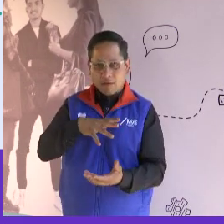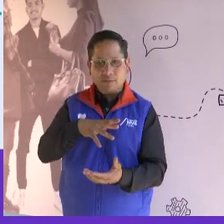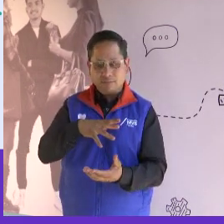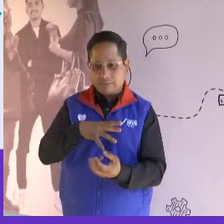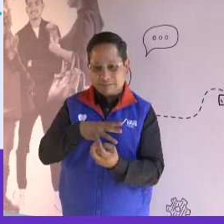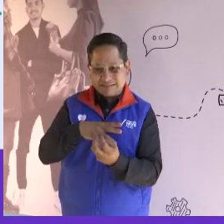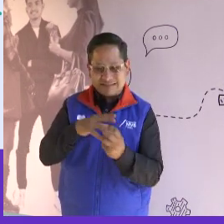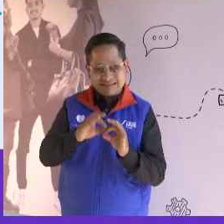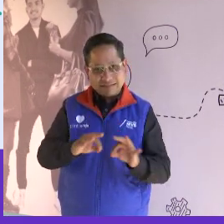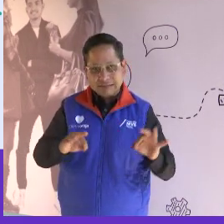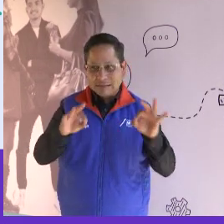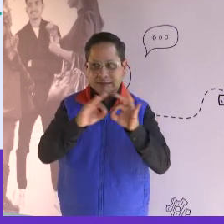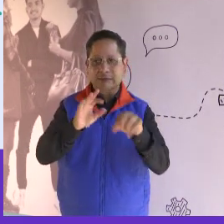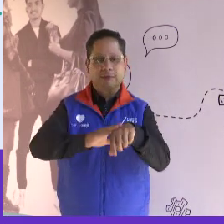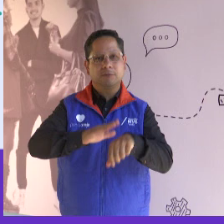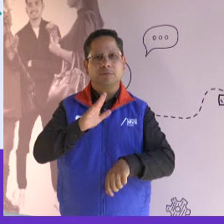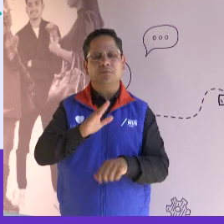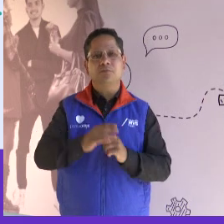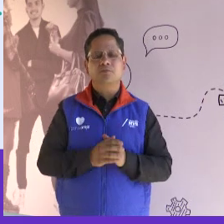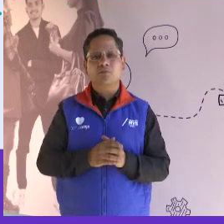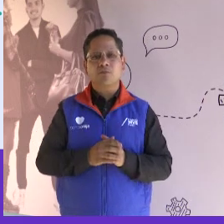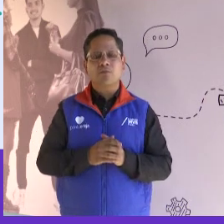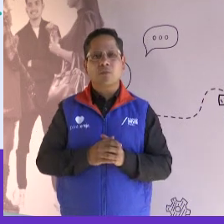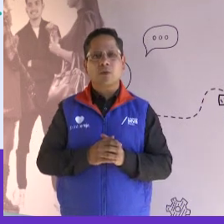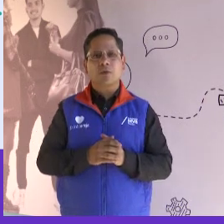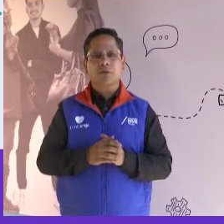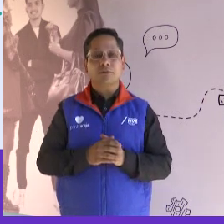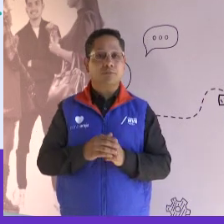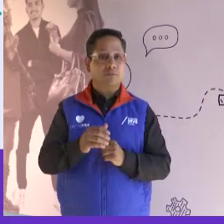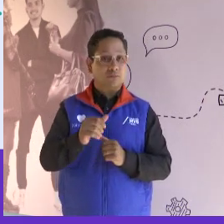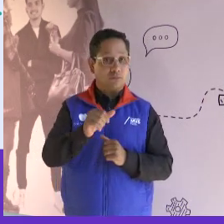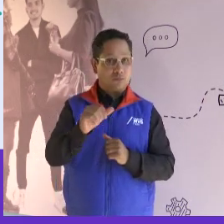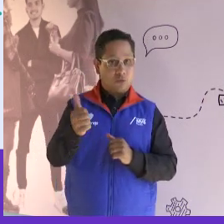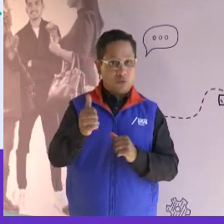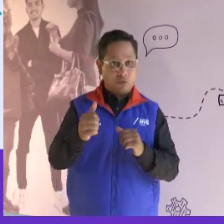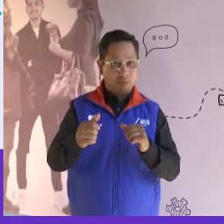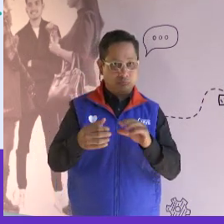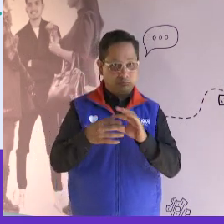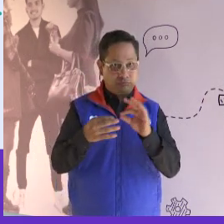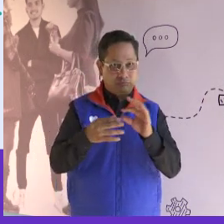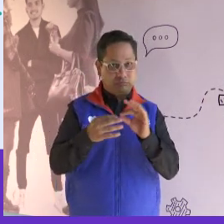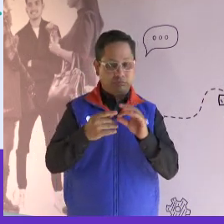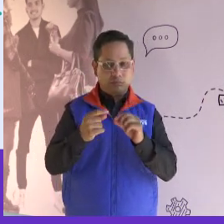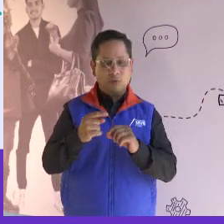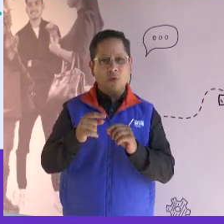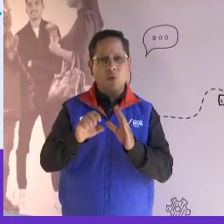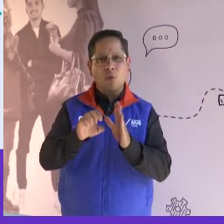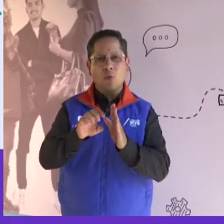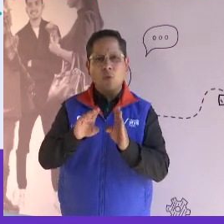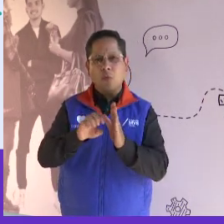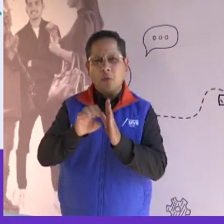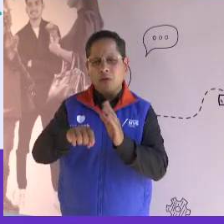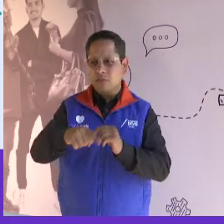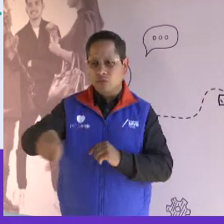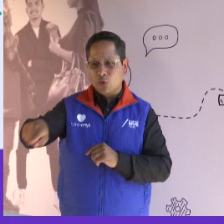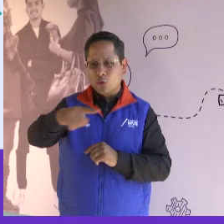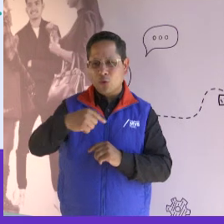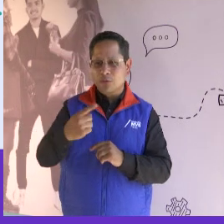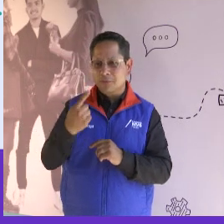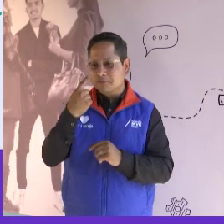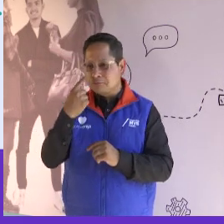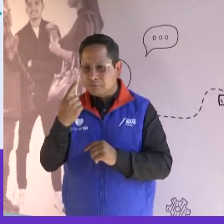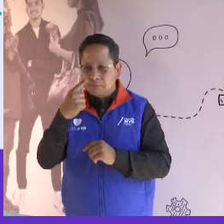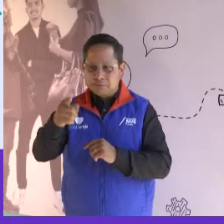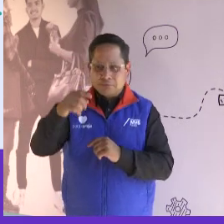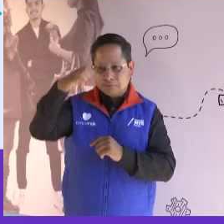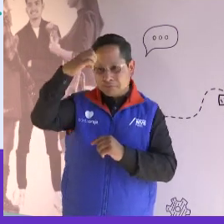componentes principales. Y el otro que me parece sumamente relevante es aprender, ¿no? Aprender unas de otros,